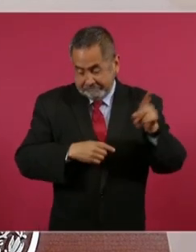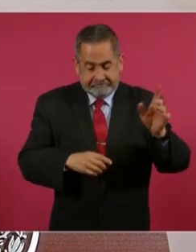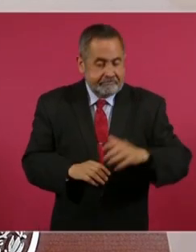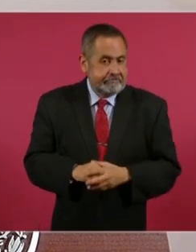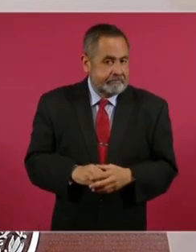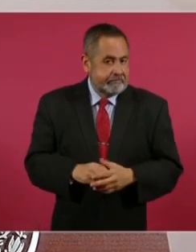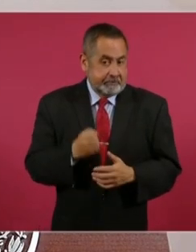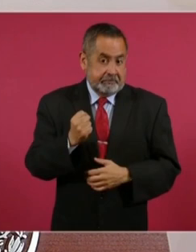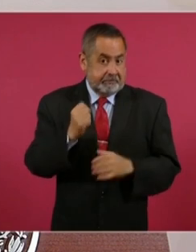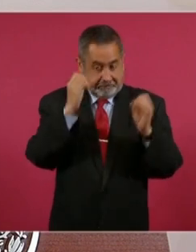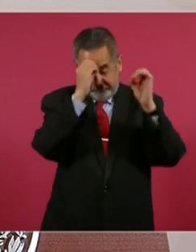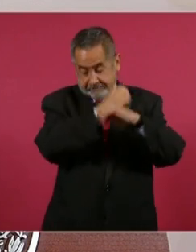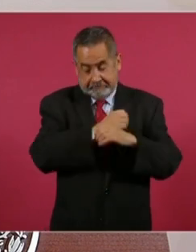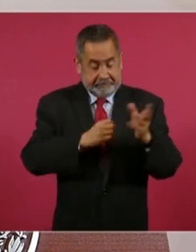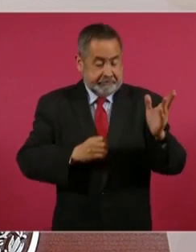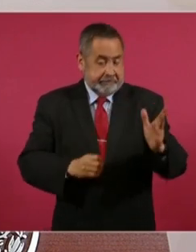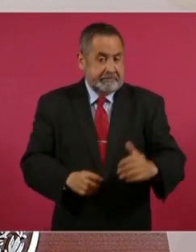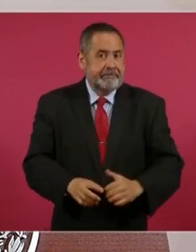fuerte,